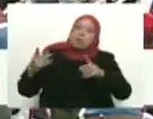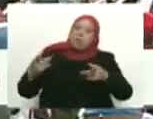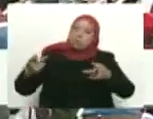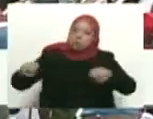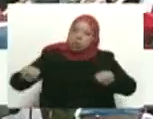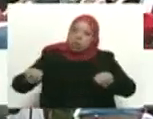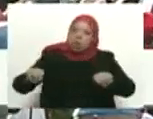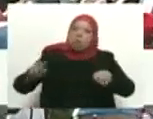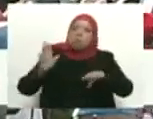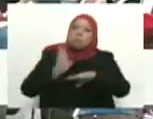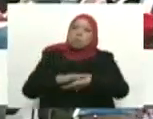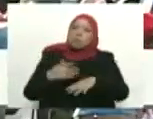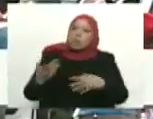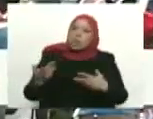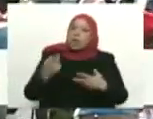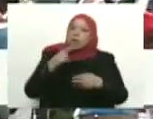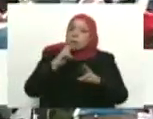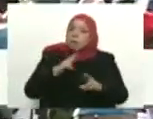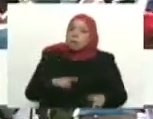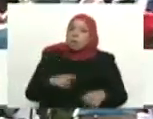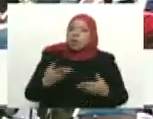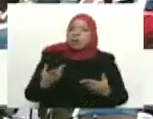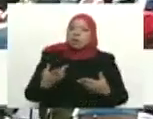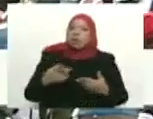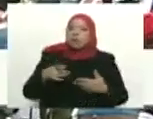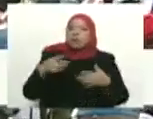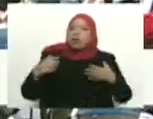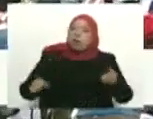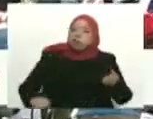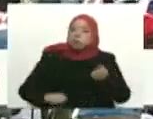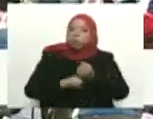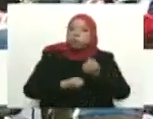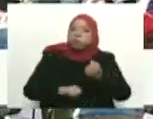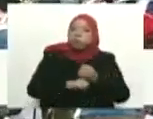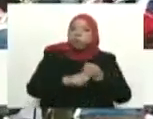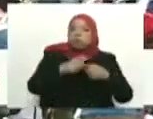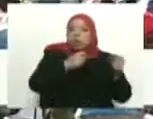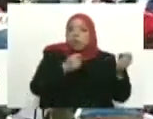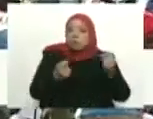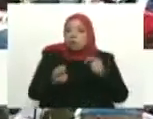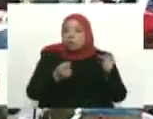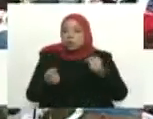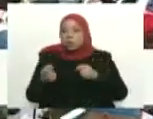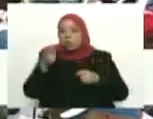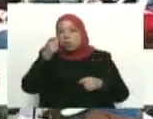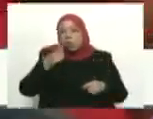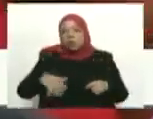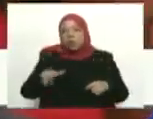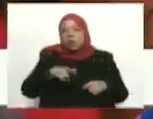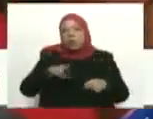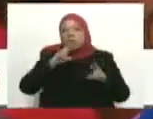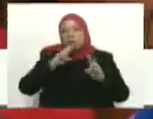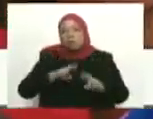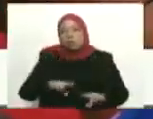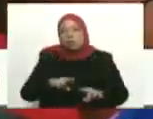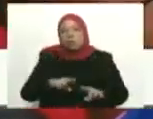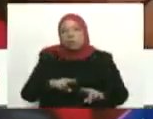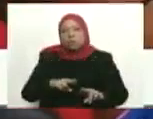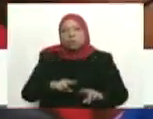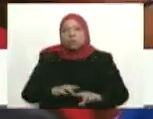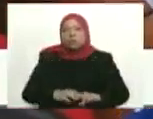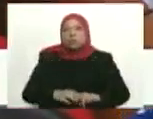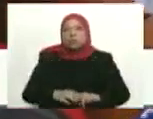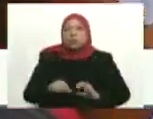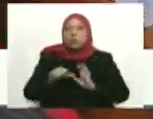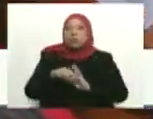bloqueos? Para ver qué responde. ¿Por qué tú aplaudiste la invasión a nuestro país? Para ver qué responde. Es más, ¿dónde